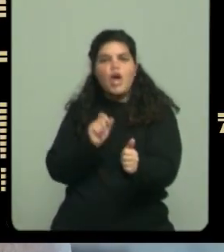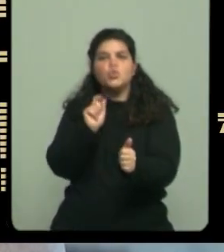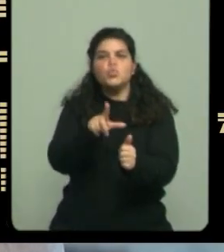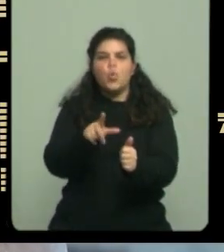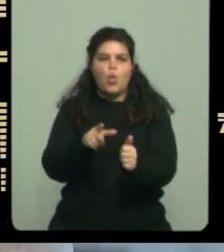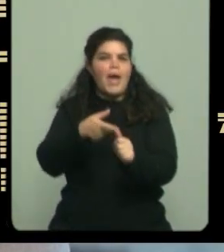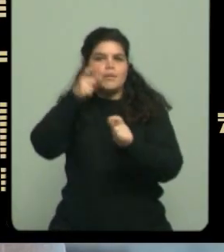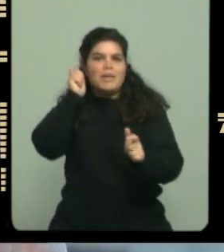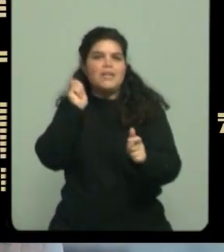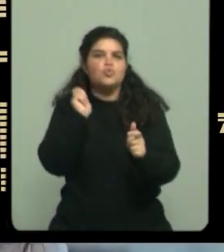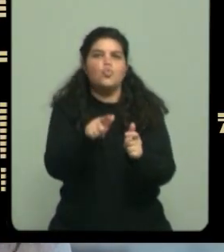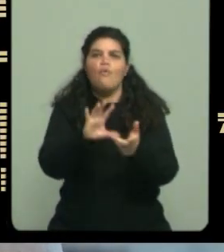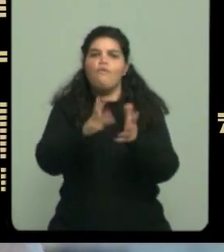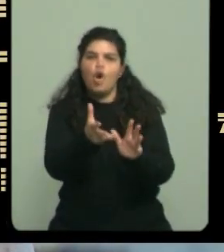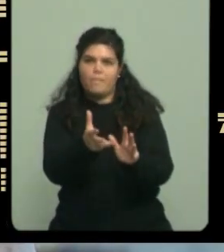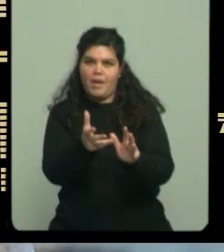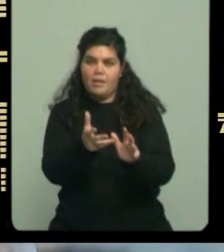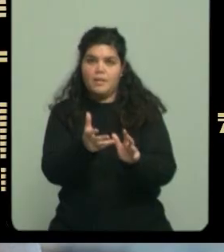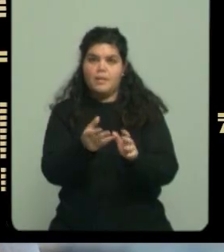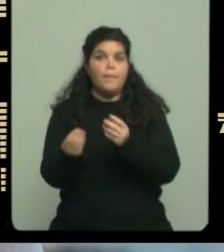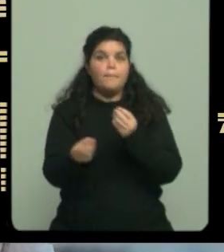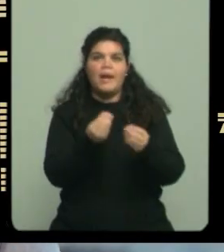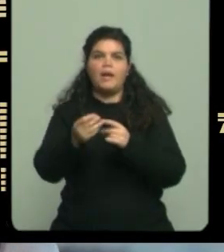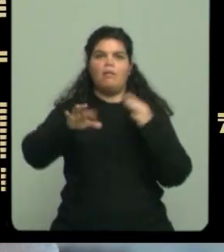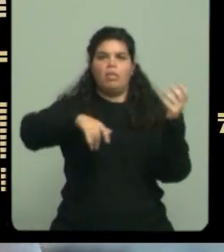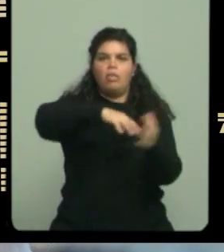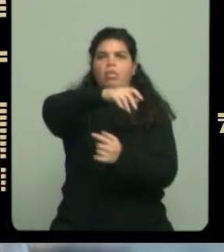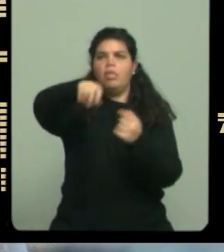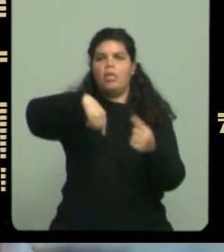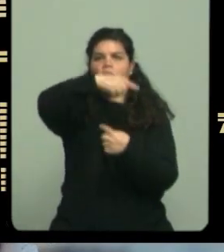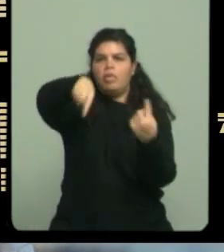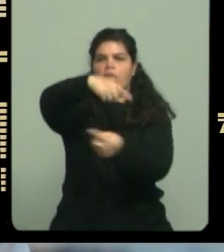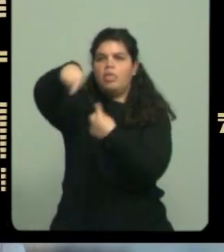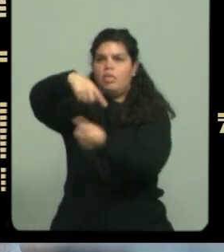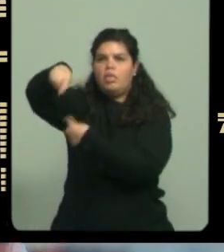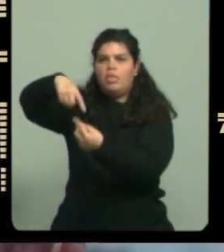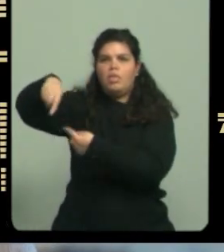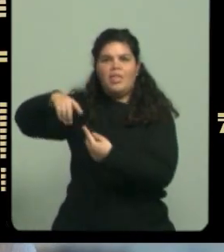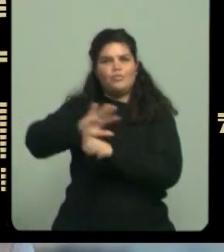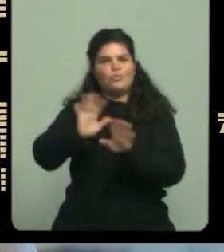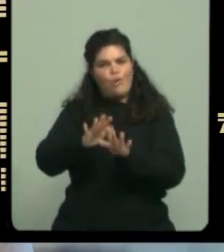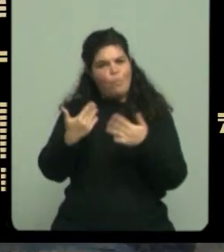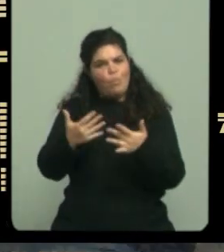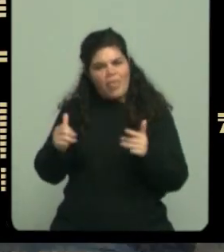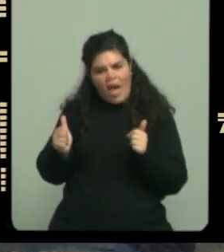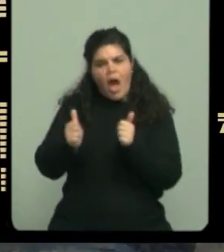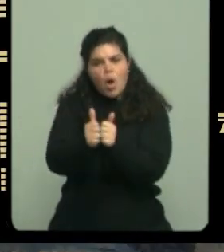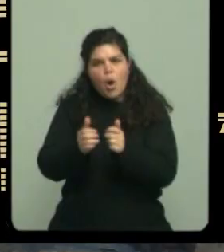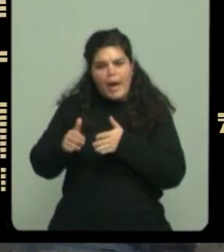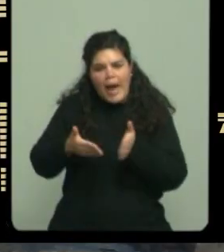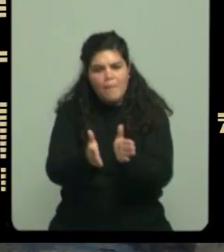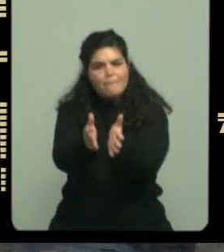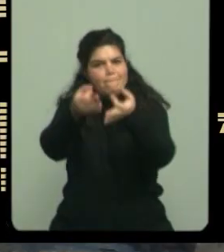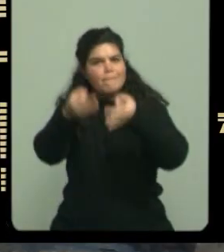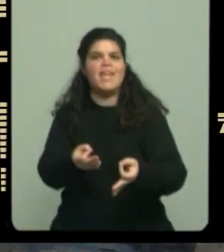abordar sus casos, o sea, para ver a dónde pueden ir, evitar que vayan circulando por todas las áreas. Sin tener un camino definido,